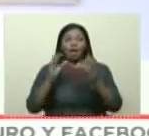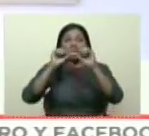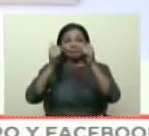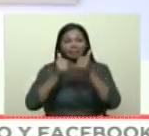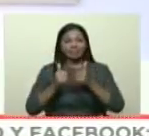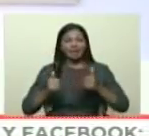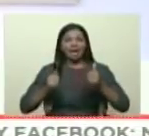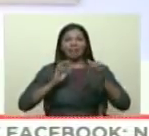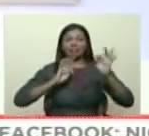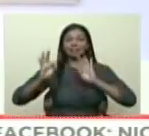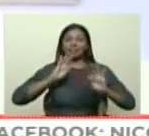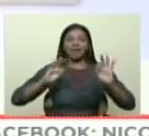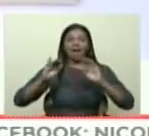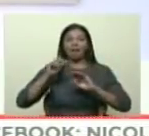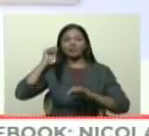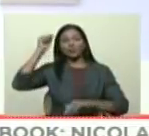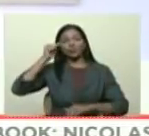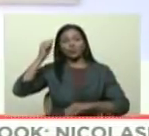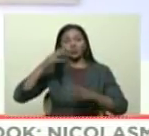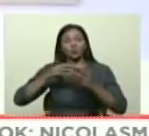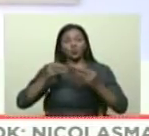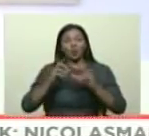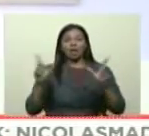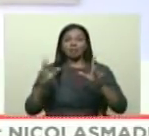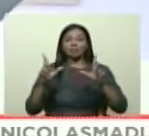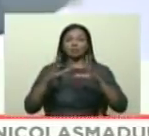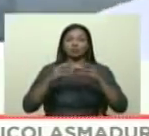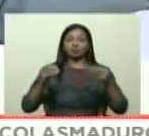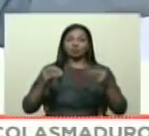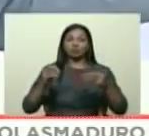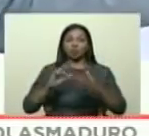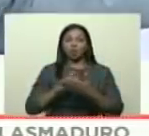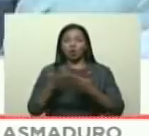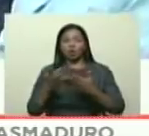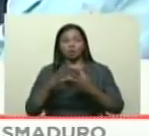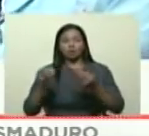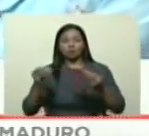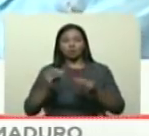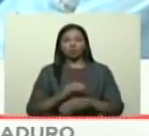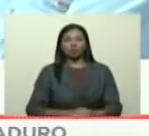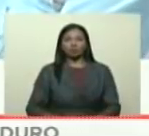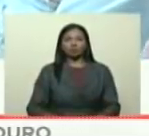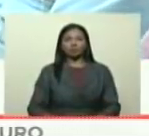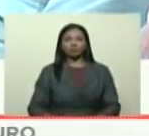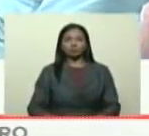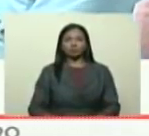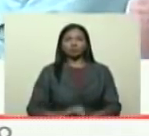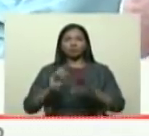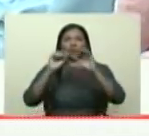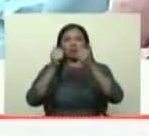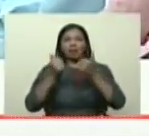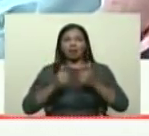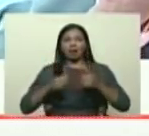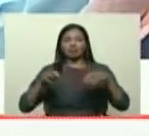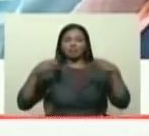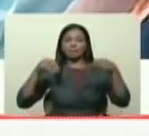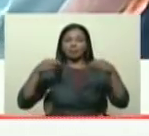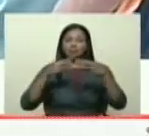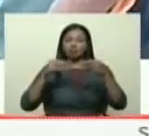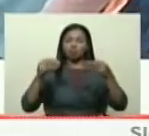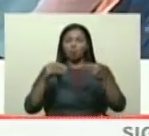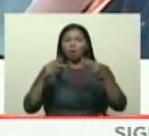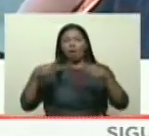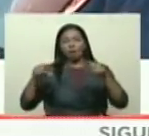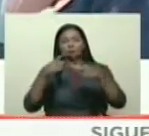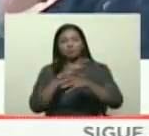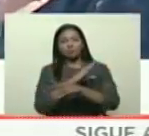teatro, en el cine, en la televisión, en los libros, en las artes plásticas, en la música, todo, todo tiene